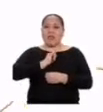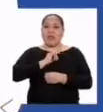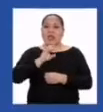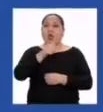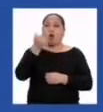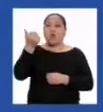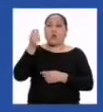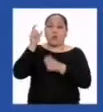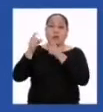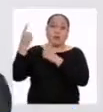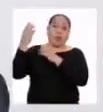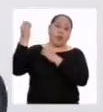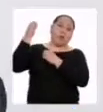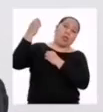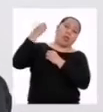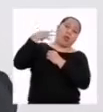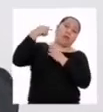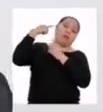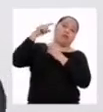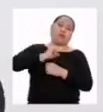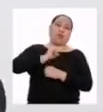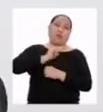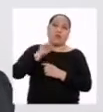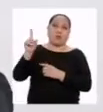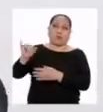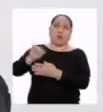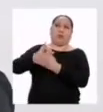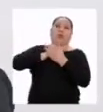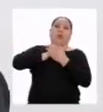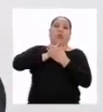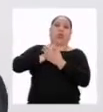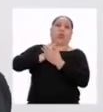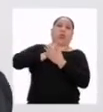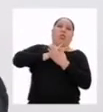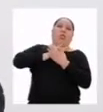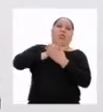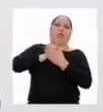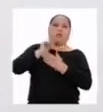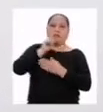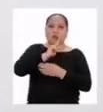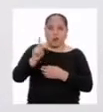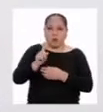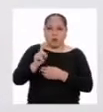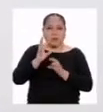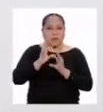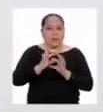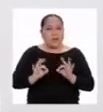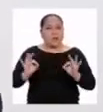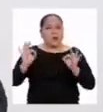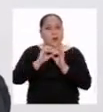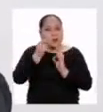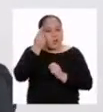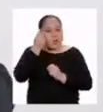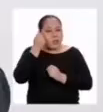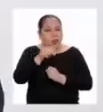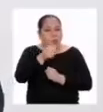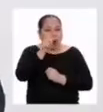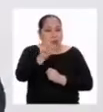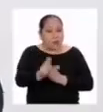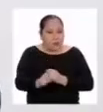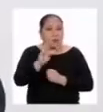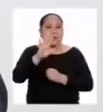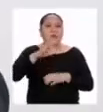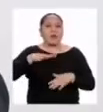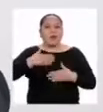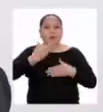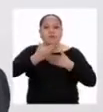otras personas. Se habla de la importancia de la comprensión de la otra persona para